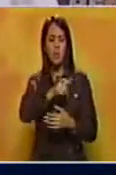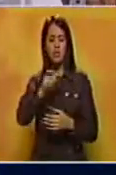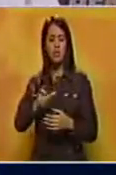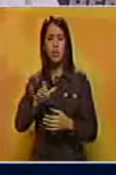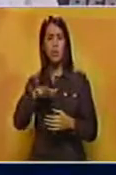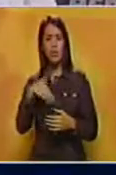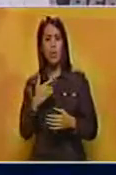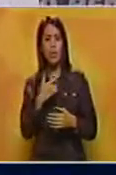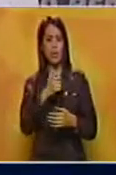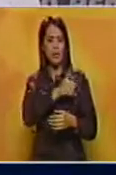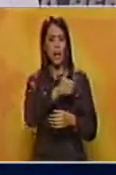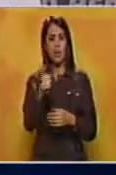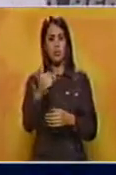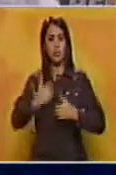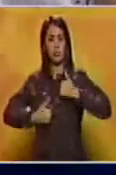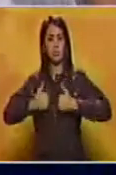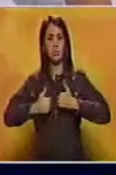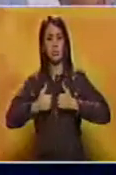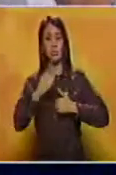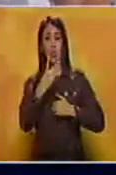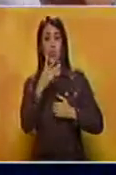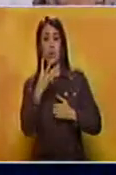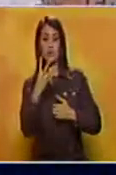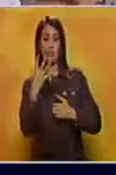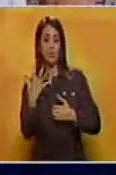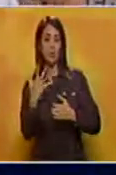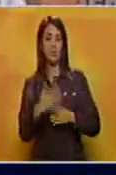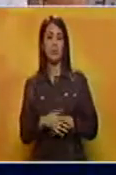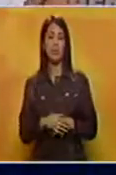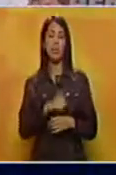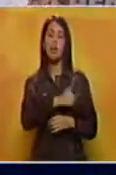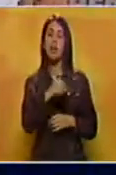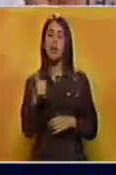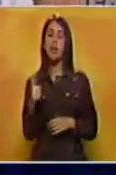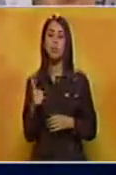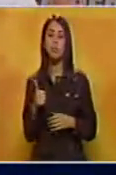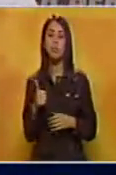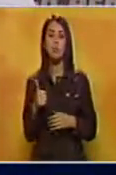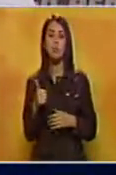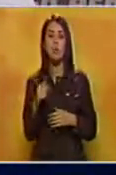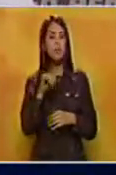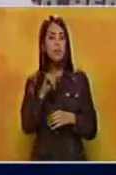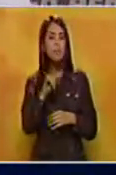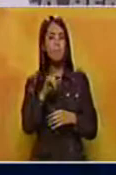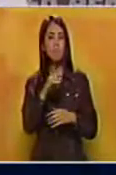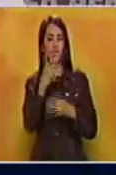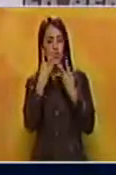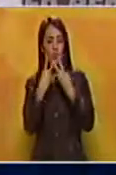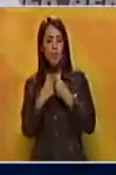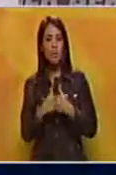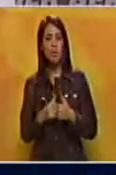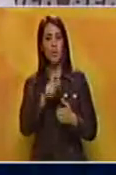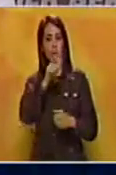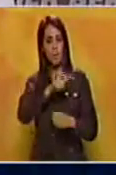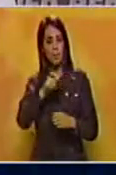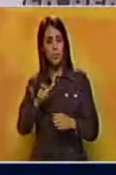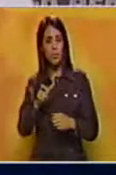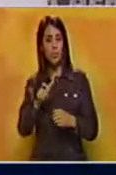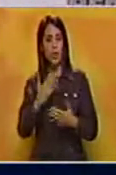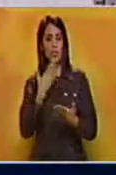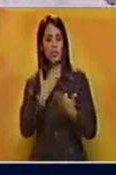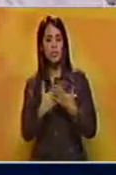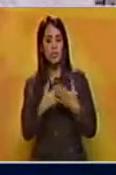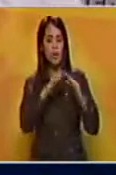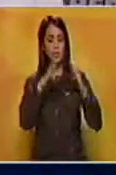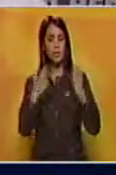candidato, dos, tres, cuatro, cinco, y que cada candidato tenga la misma cantidad de testigos en la mesa. Eso nos